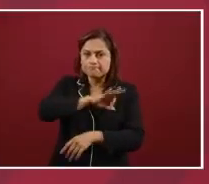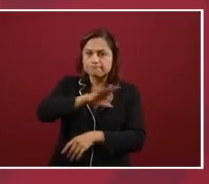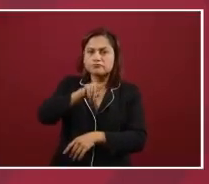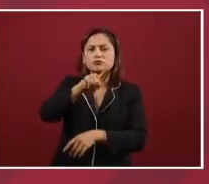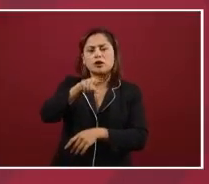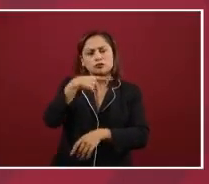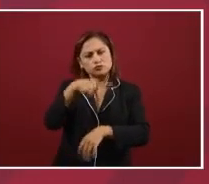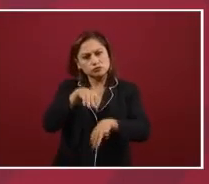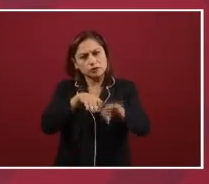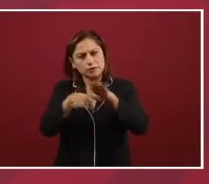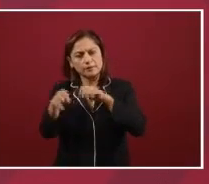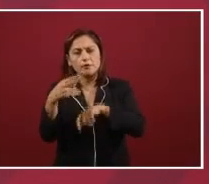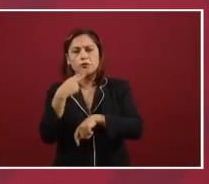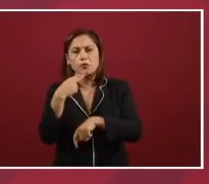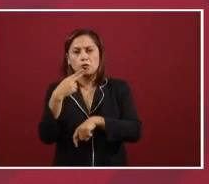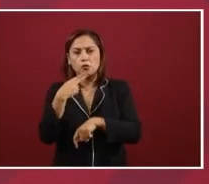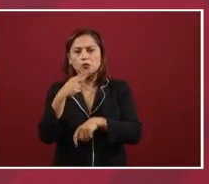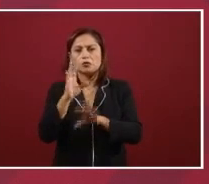pero hay